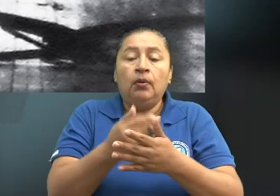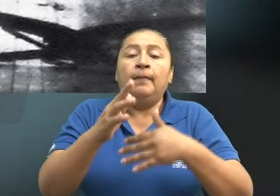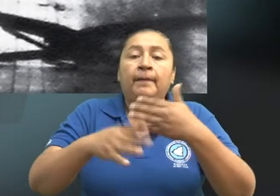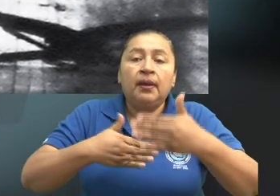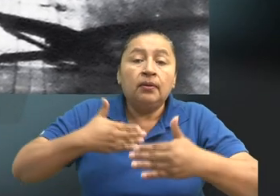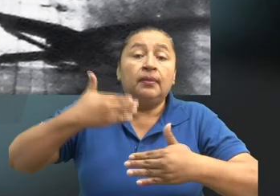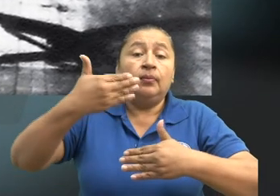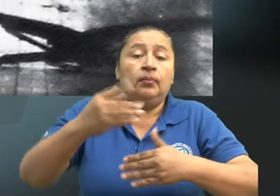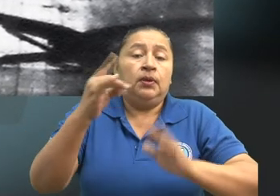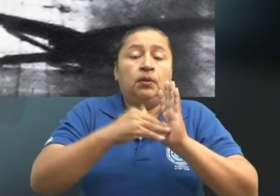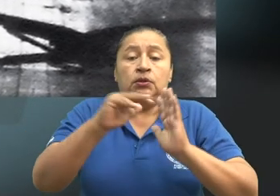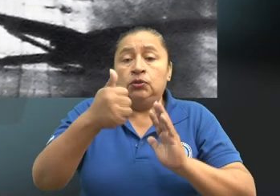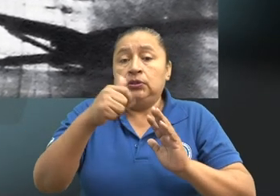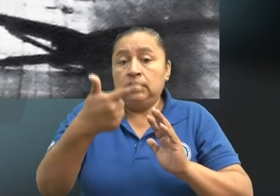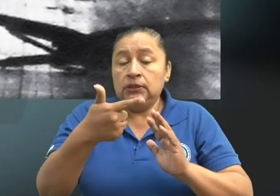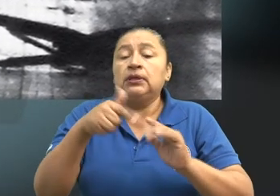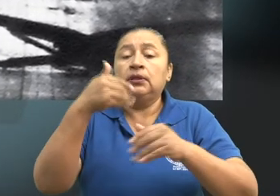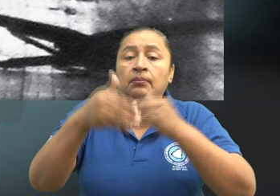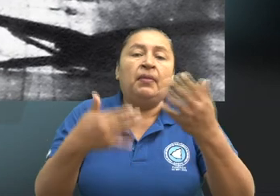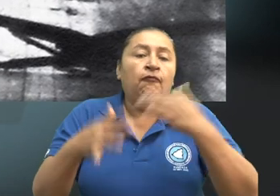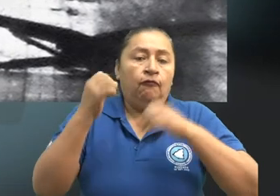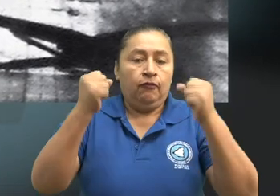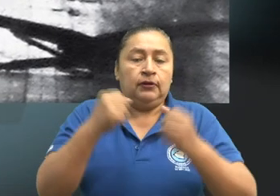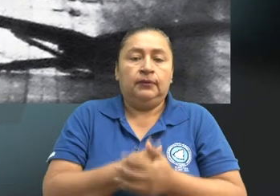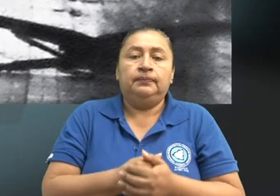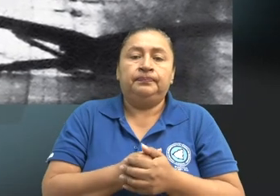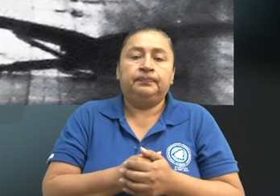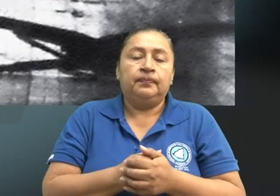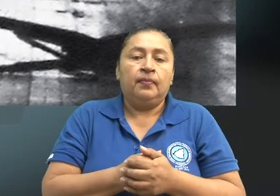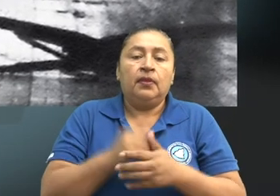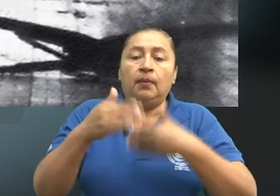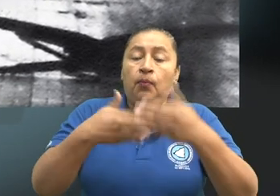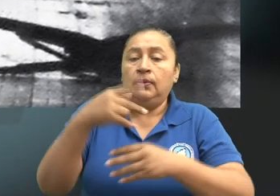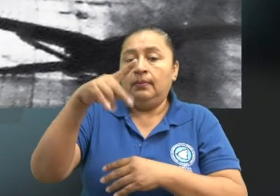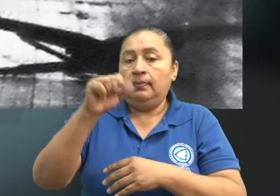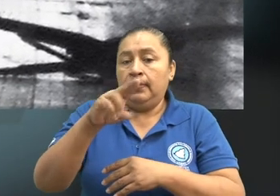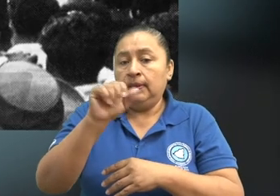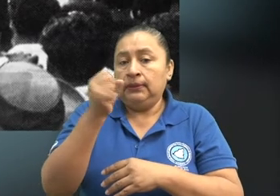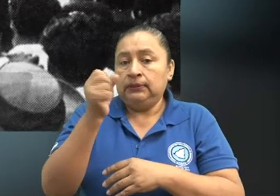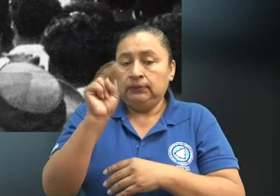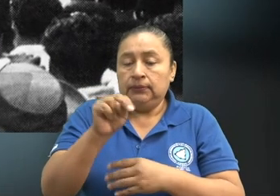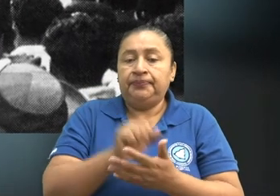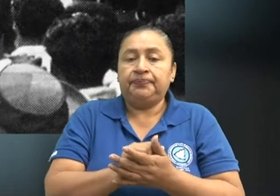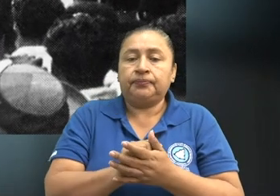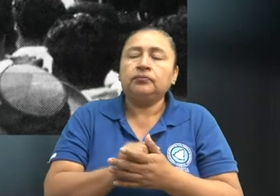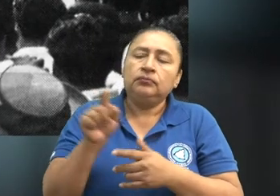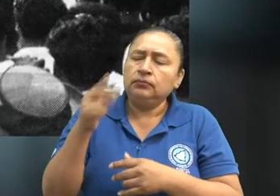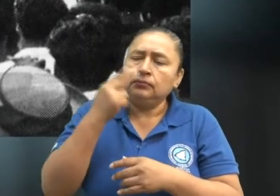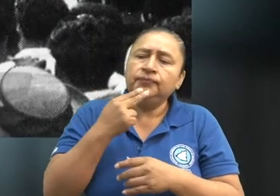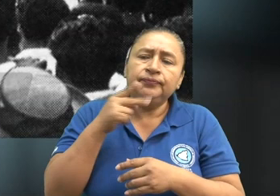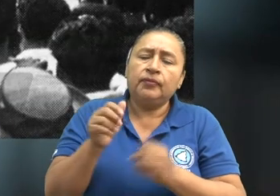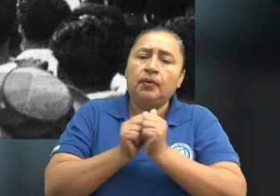de 1967, después de la guerrilla de Pancasán. Y ahí le consulto, compañero Frey, en torno a lo que implicó